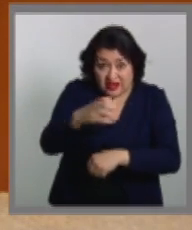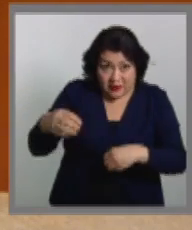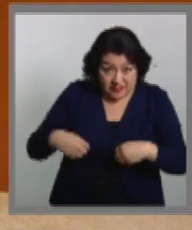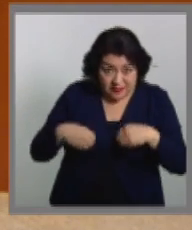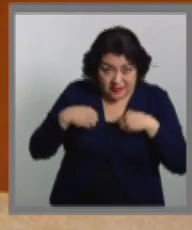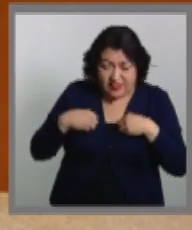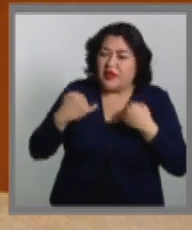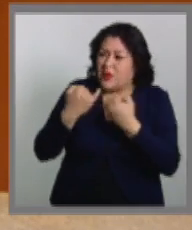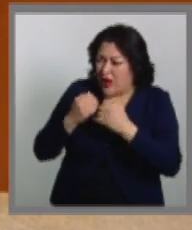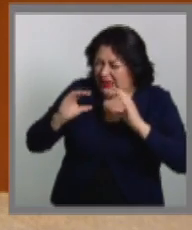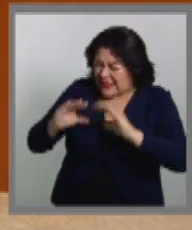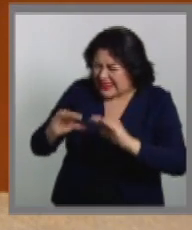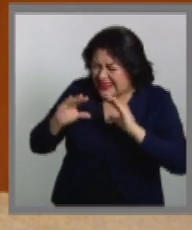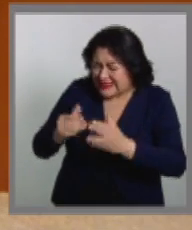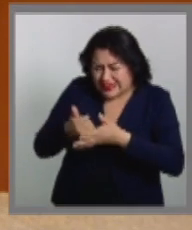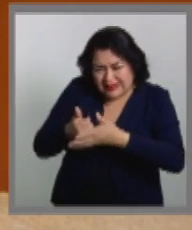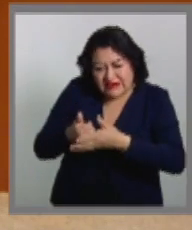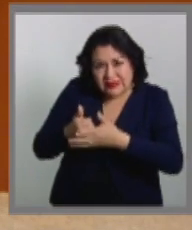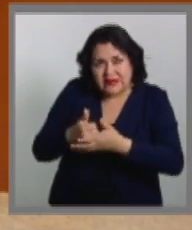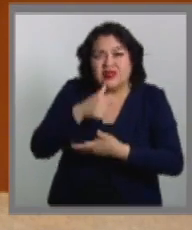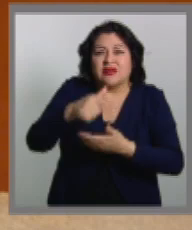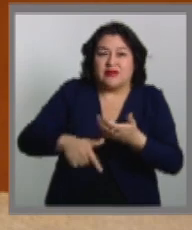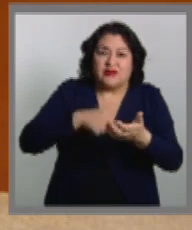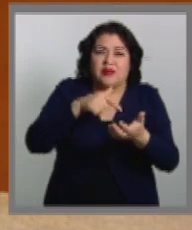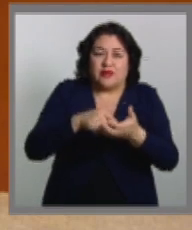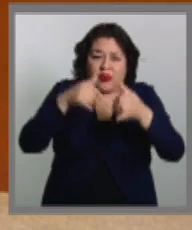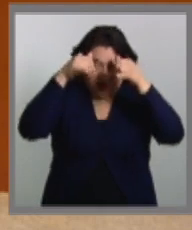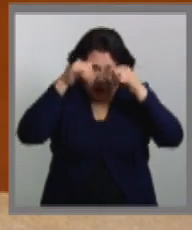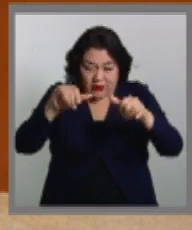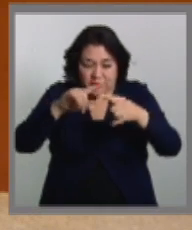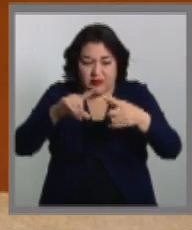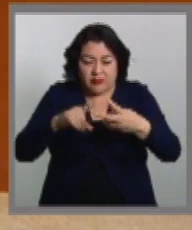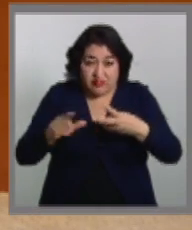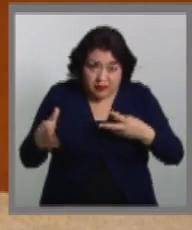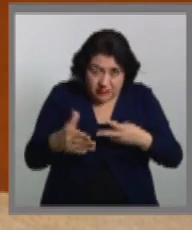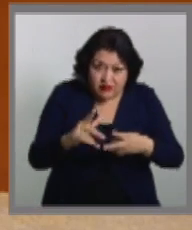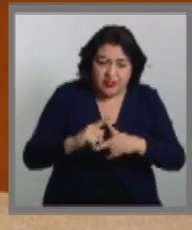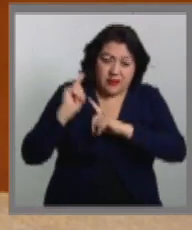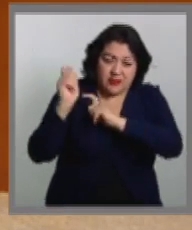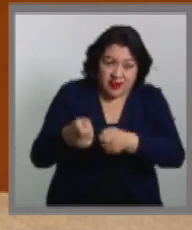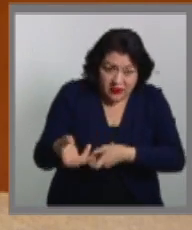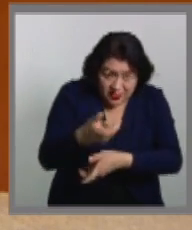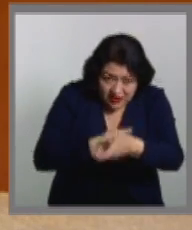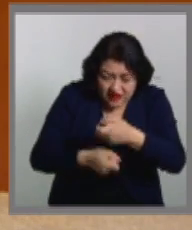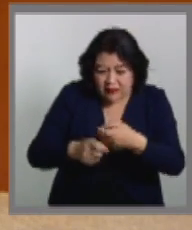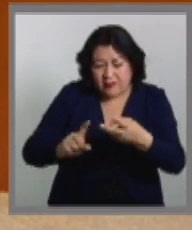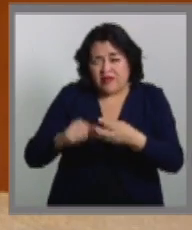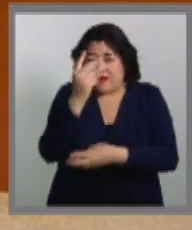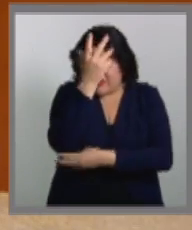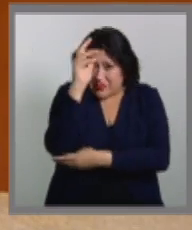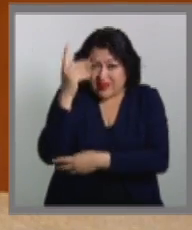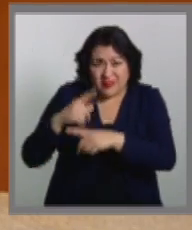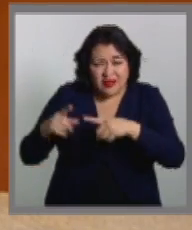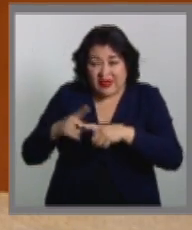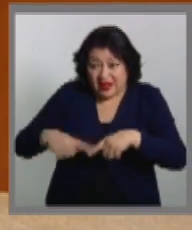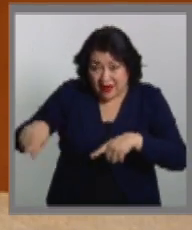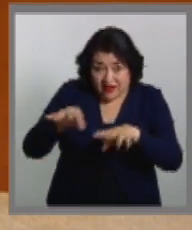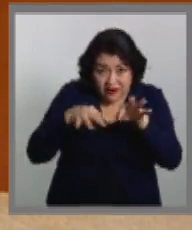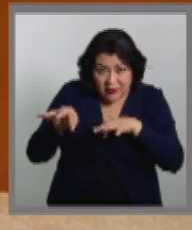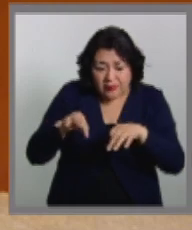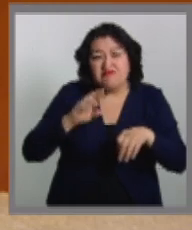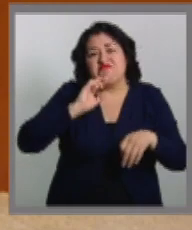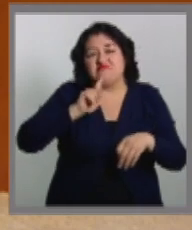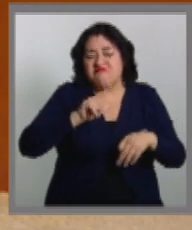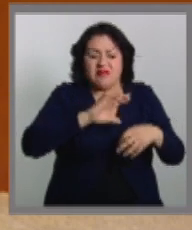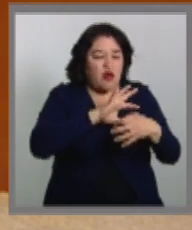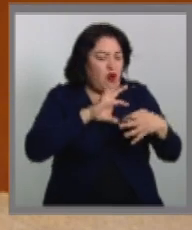actores que realizan oficios en los sectores agropecuarios, acuícolas, pesqueros, forestales, etcétera, mediante un sistema nacional